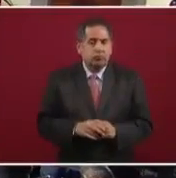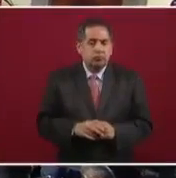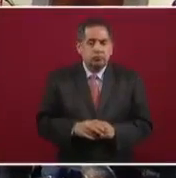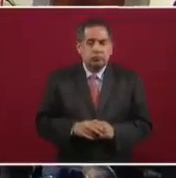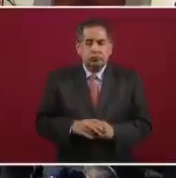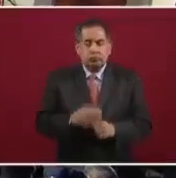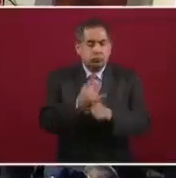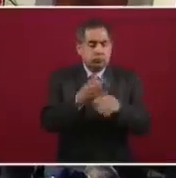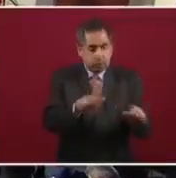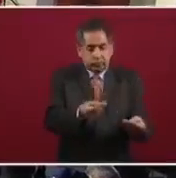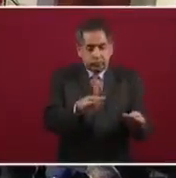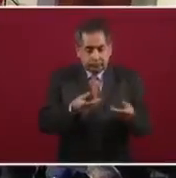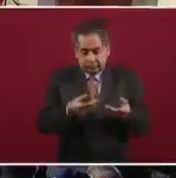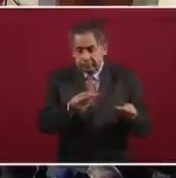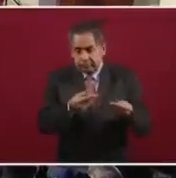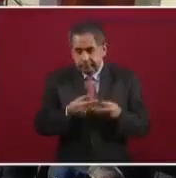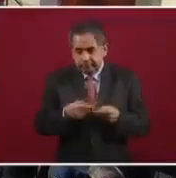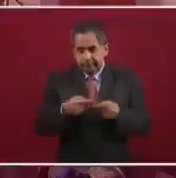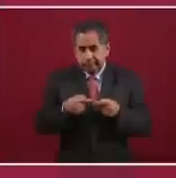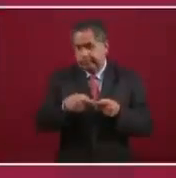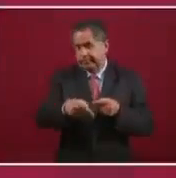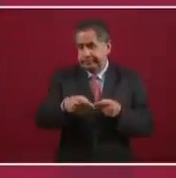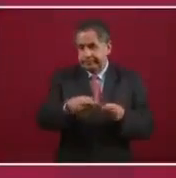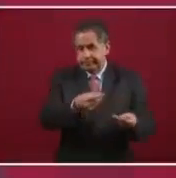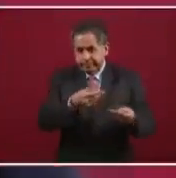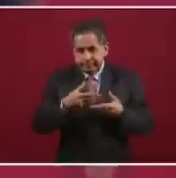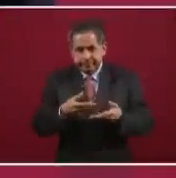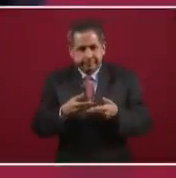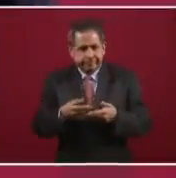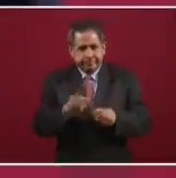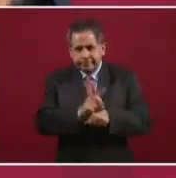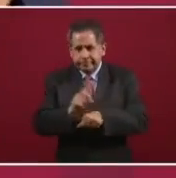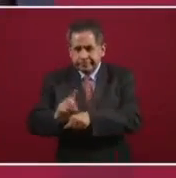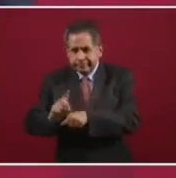No me informan en estos casos, o sea,